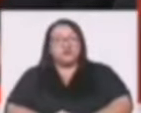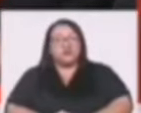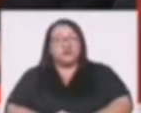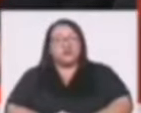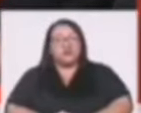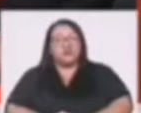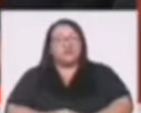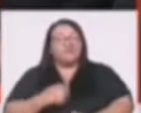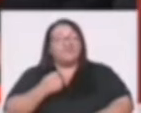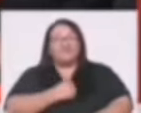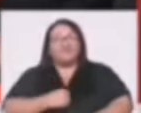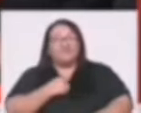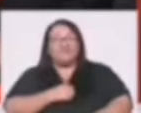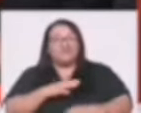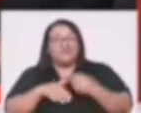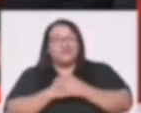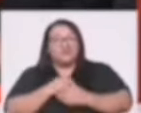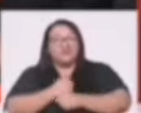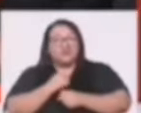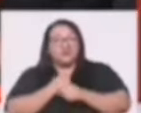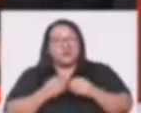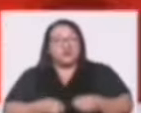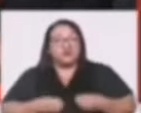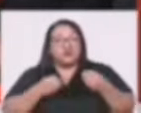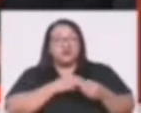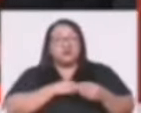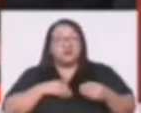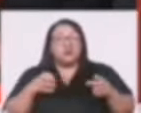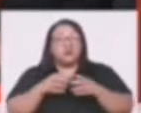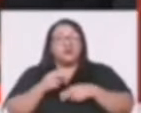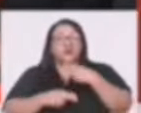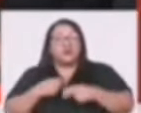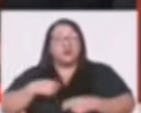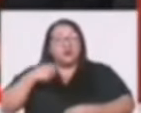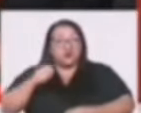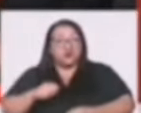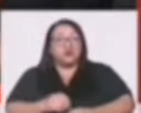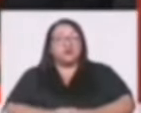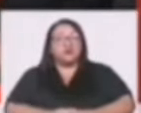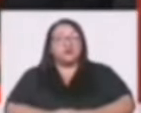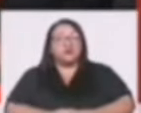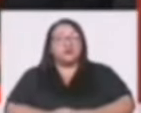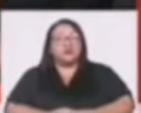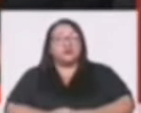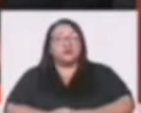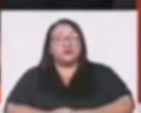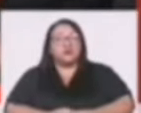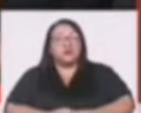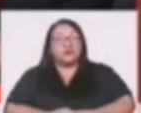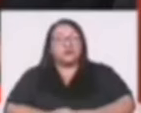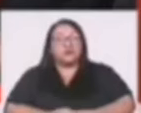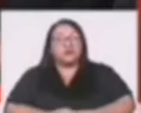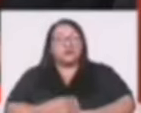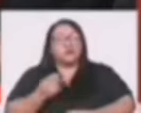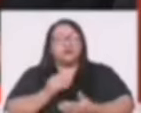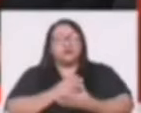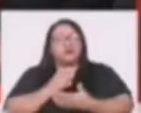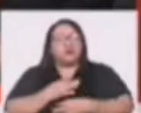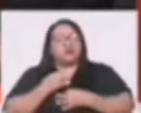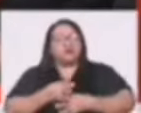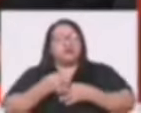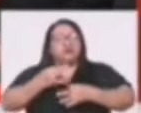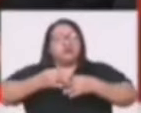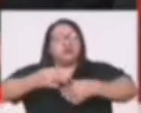Lamentablemente, en su afán de exculpar su inconstitucional proceder, los miembros de la Junta Nacional de Justicia han incurrido en una retahíla de actos dilatorios,